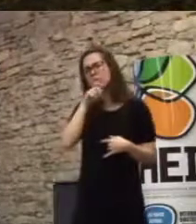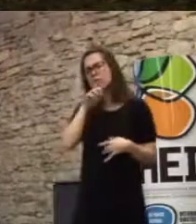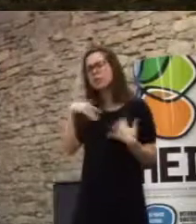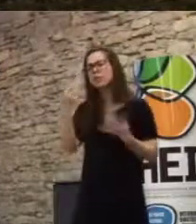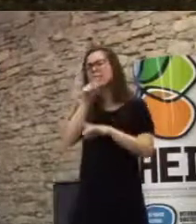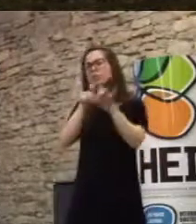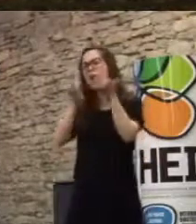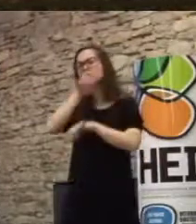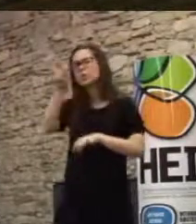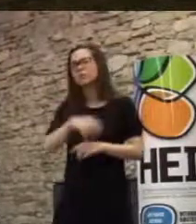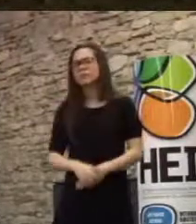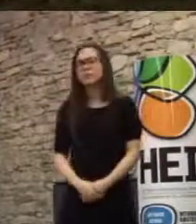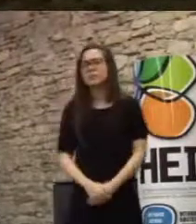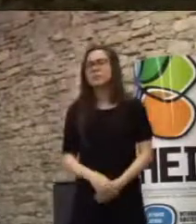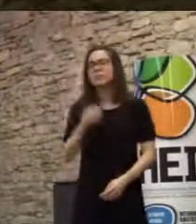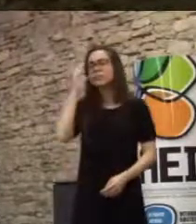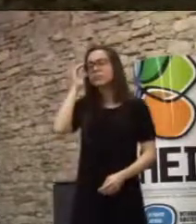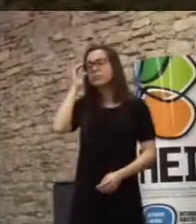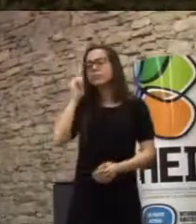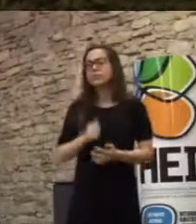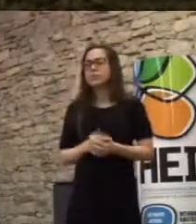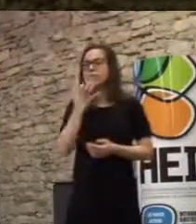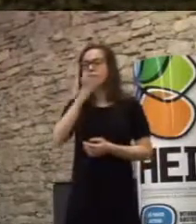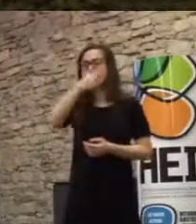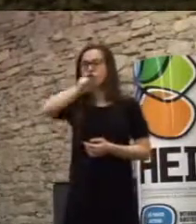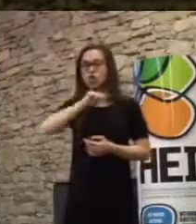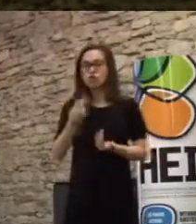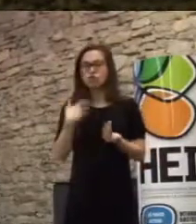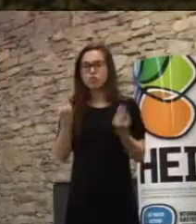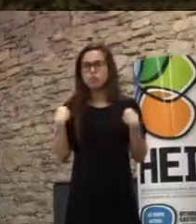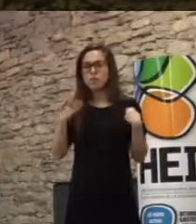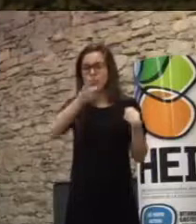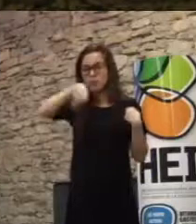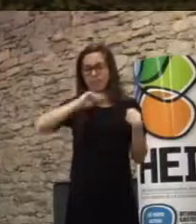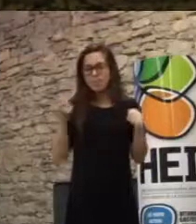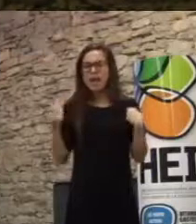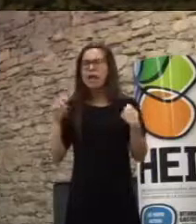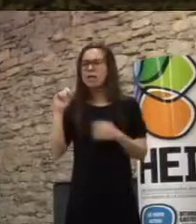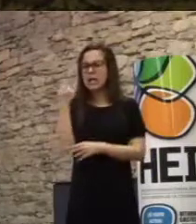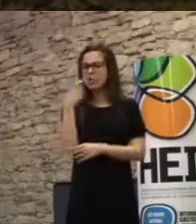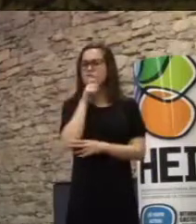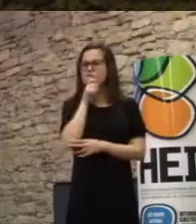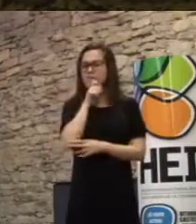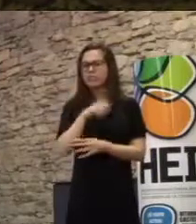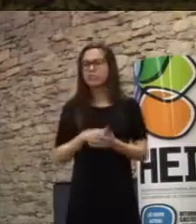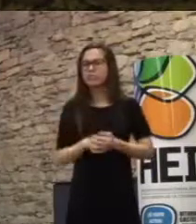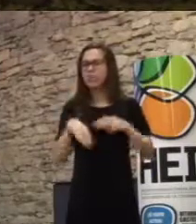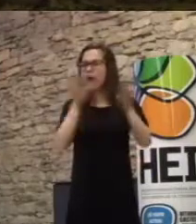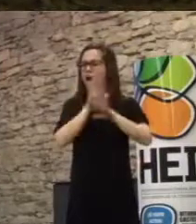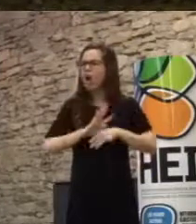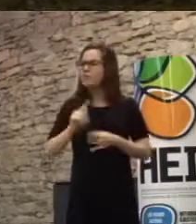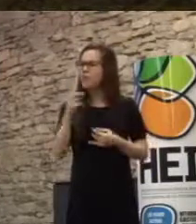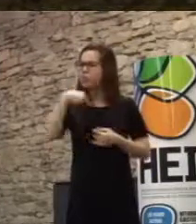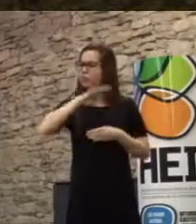siguiente cuando vosotros habéis tenido un reto en vuestra vida un reto realmente difícil si al final se ha superado o